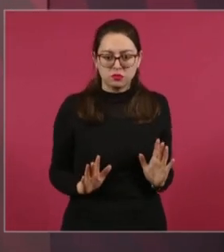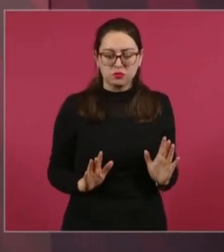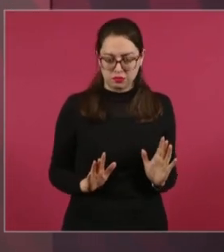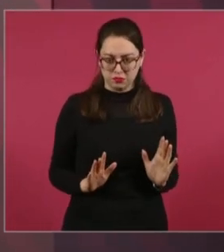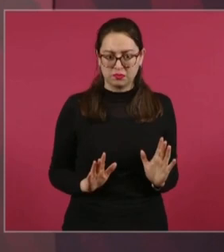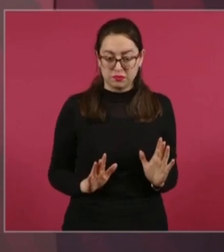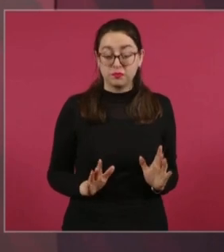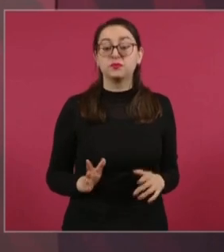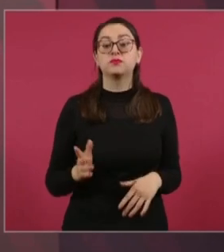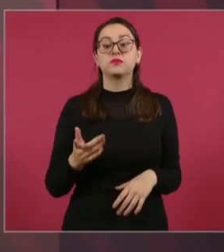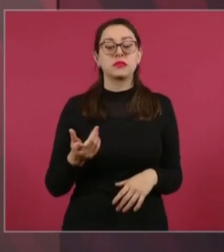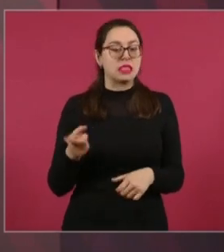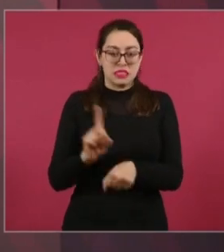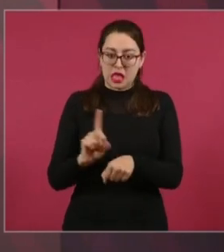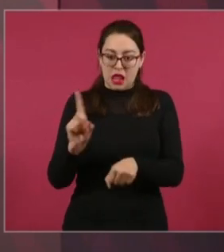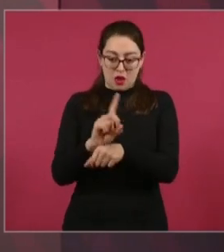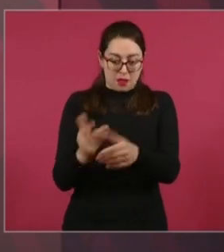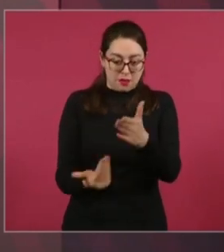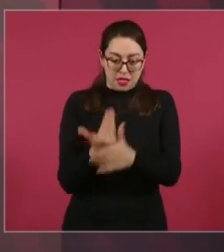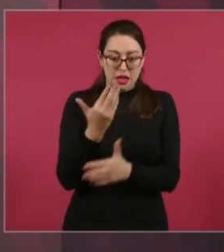y le comentaba